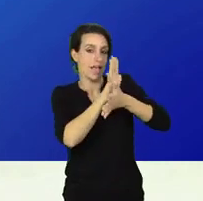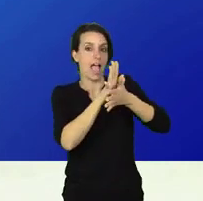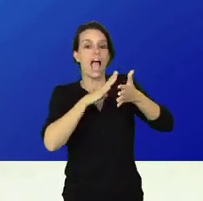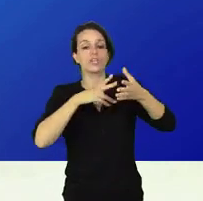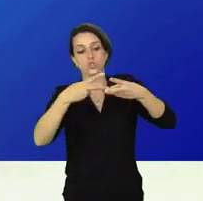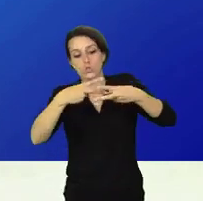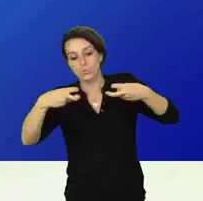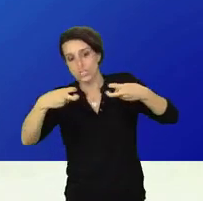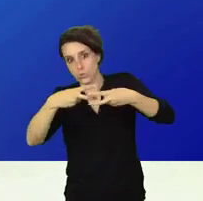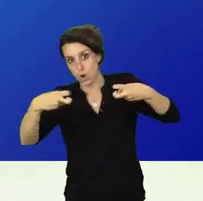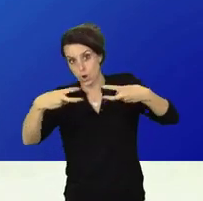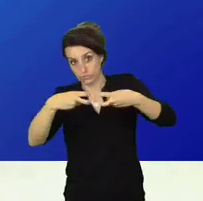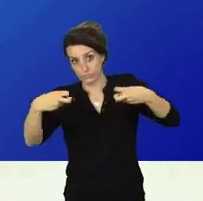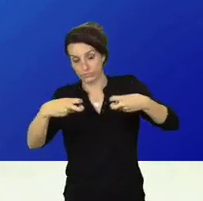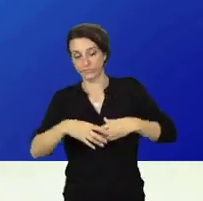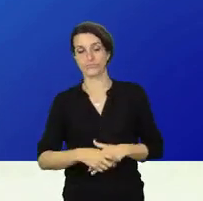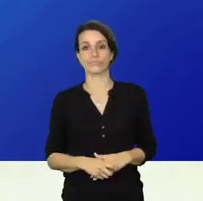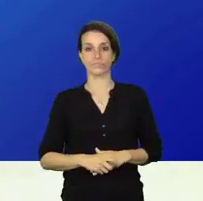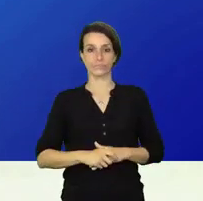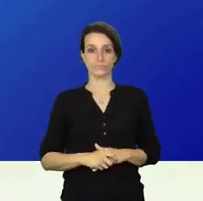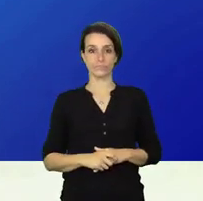tiene un subtítulo debajo.